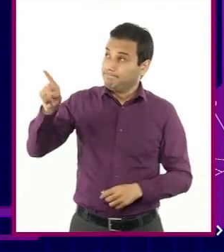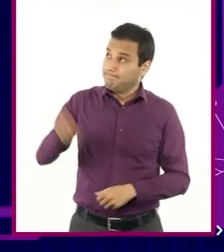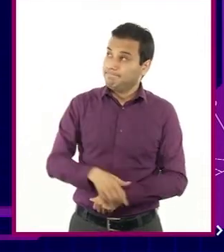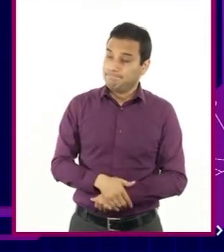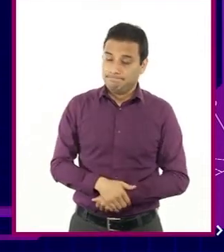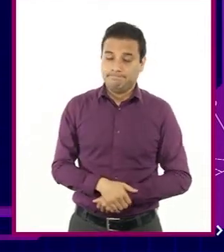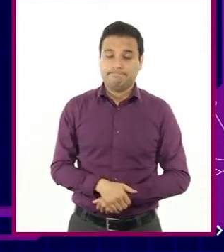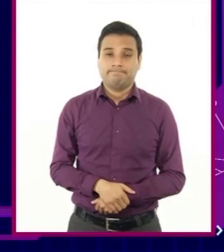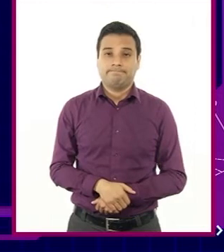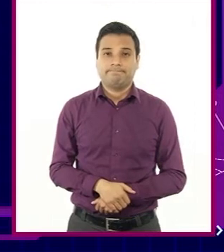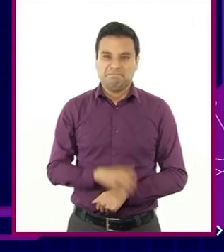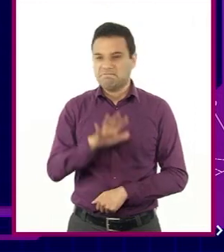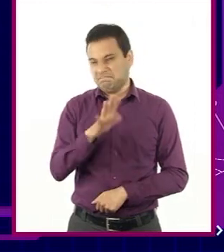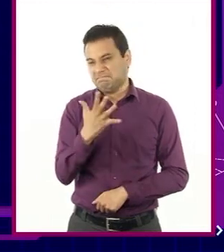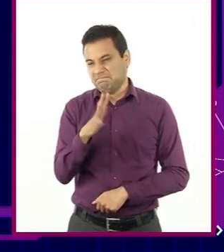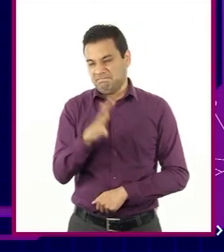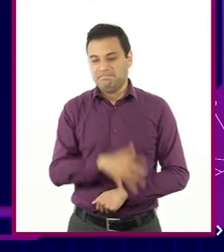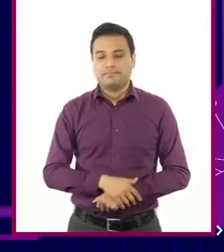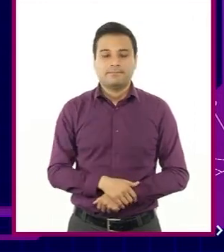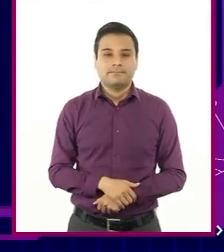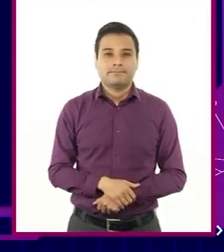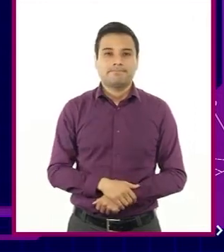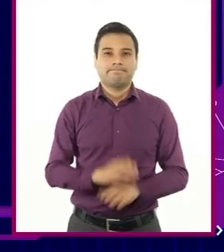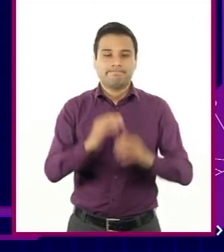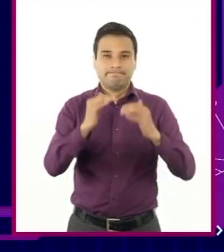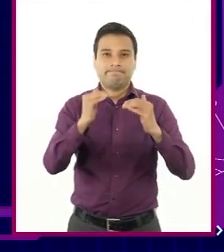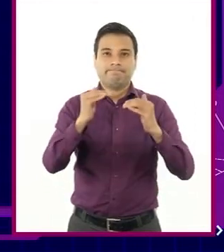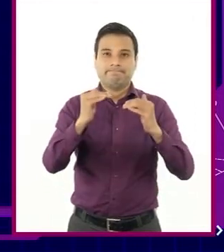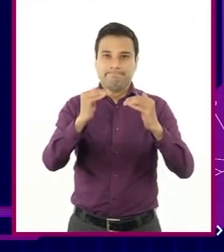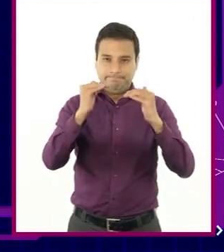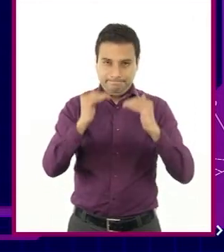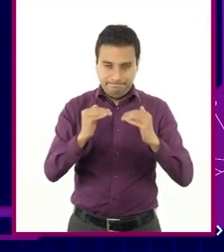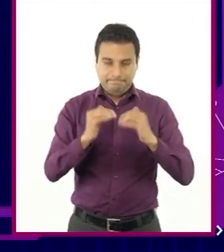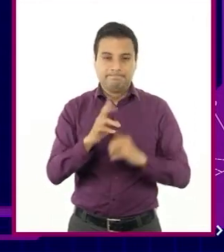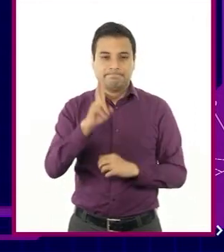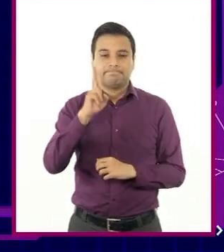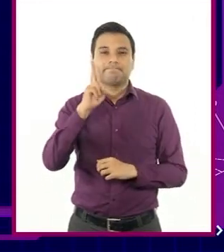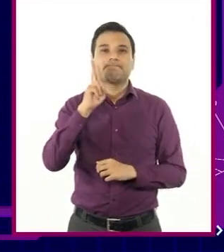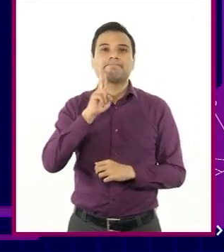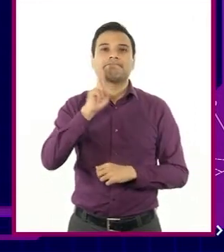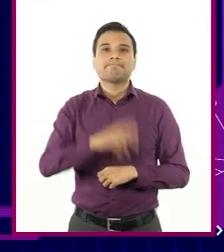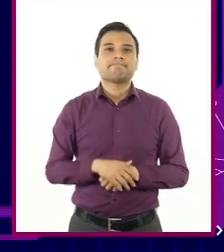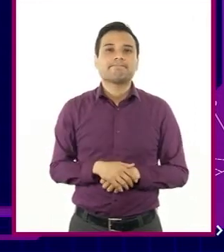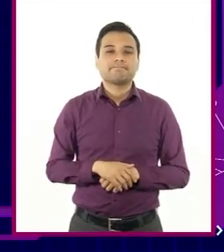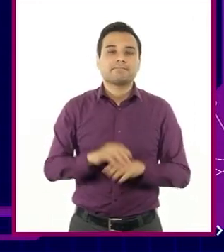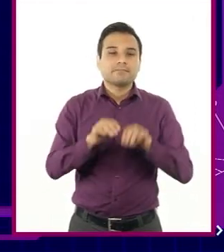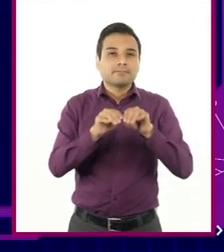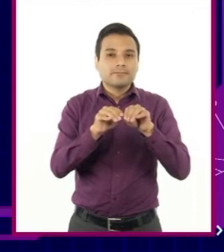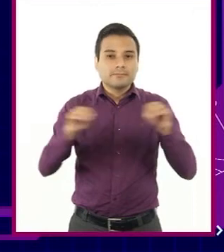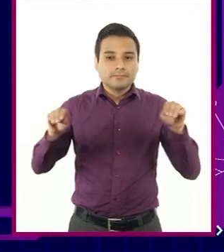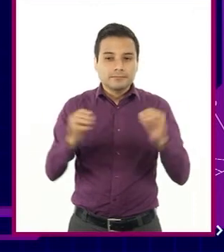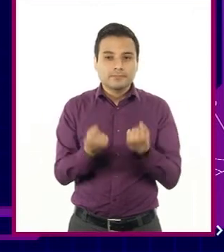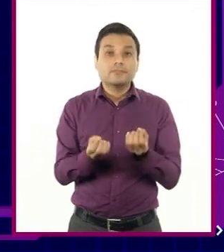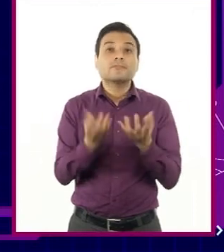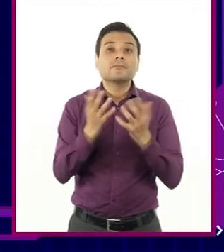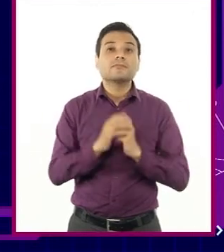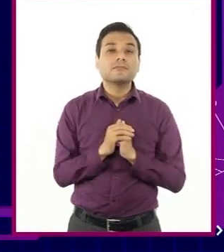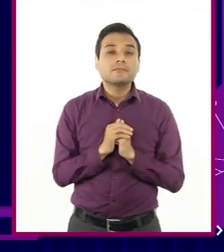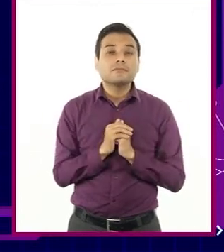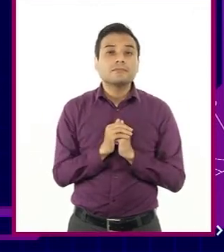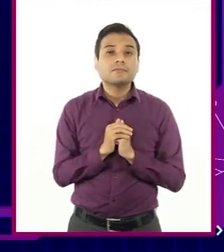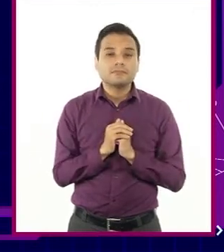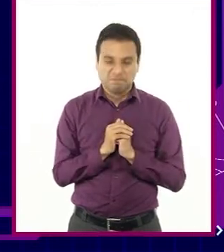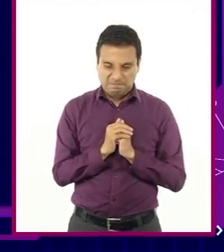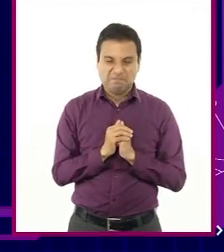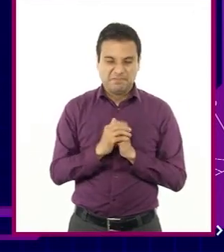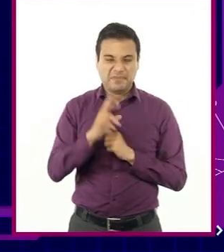367.42 millas aproximadamente. Ahora, es conveniente expresar la distancia en metros, dado que las equivalencias de las